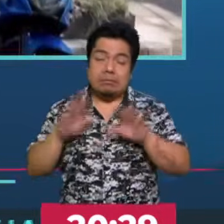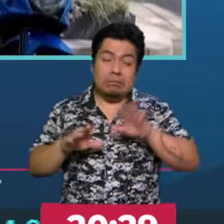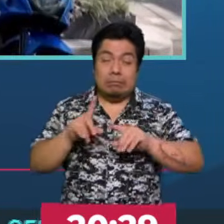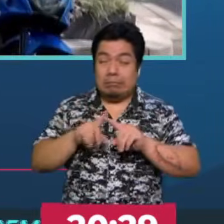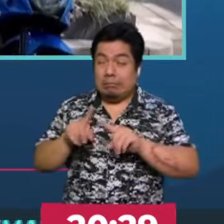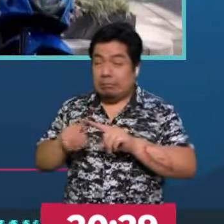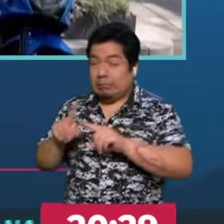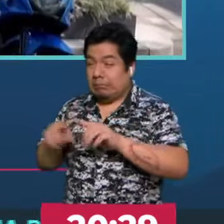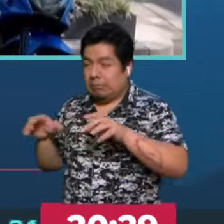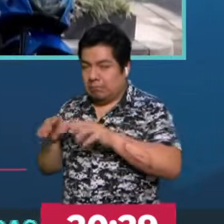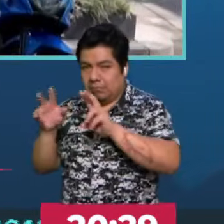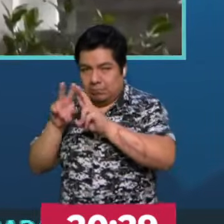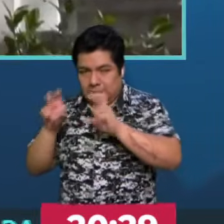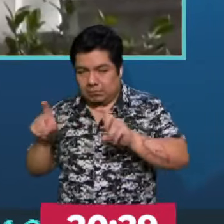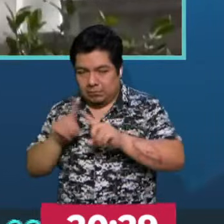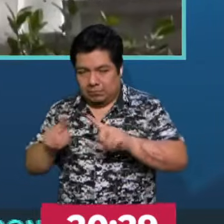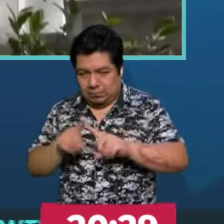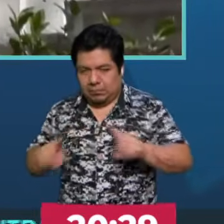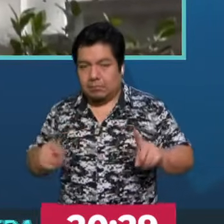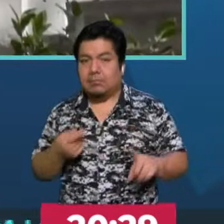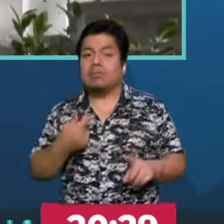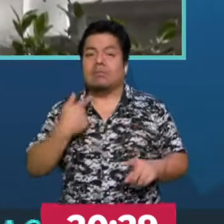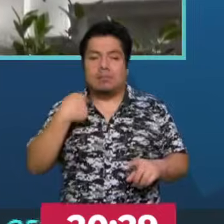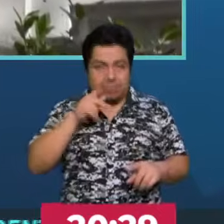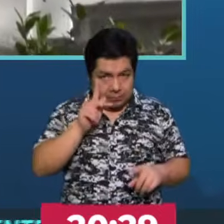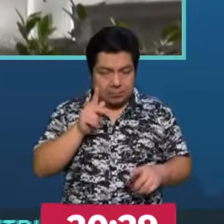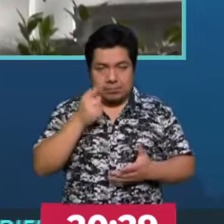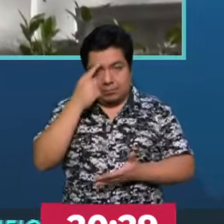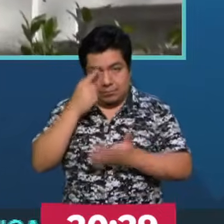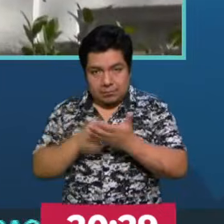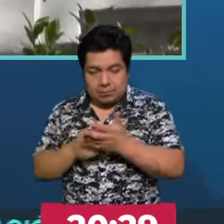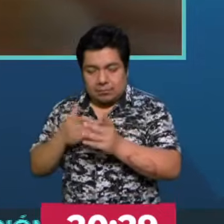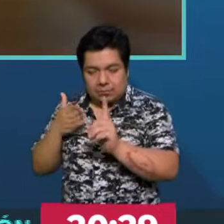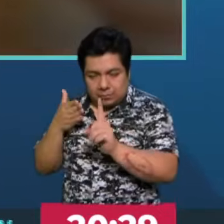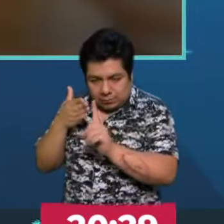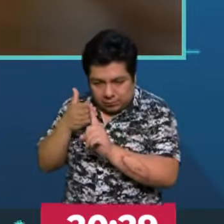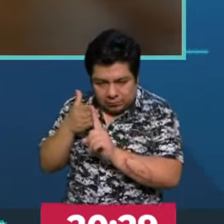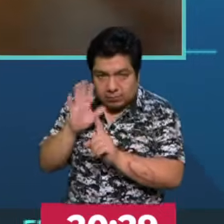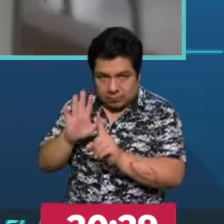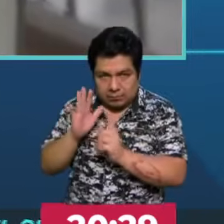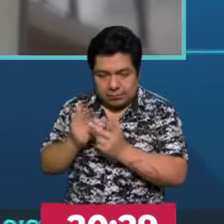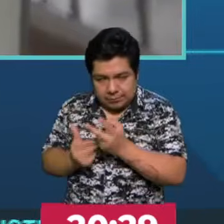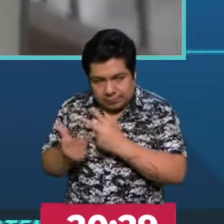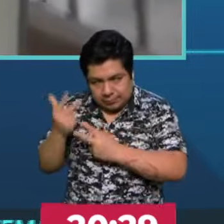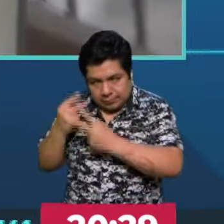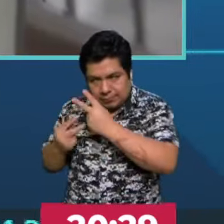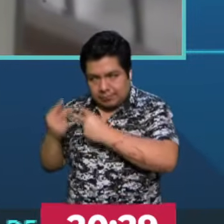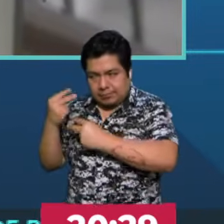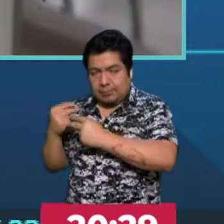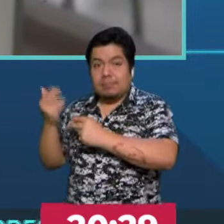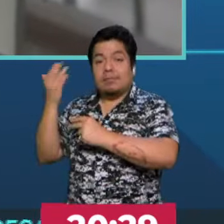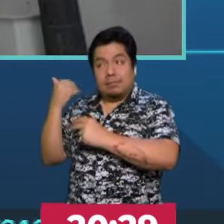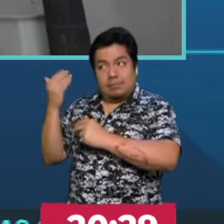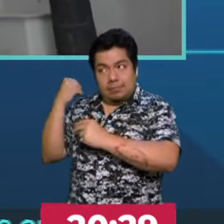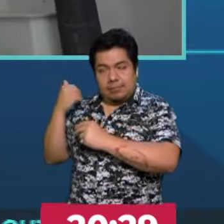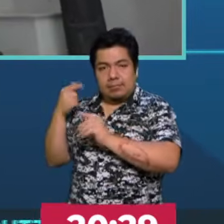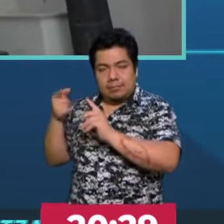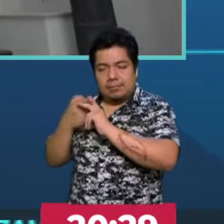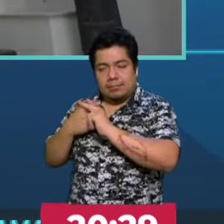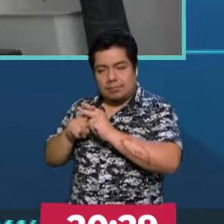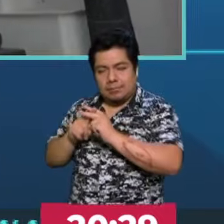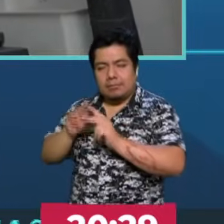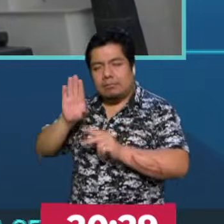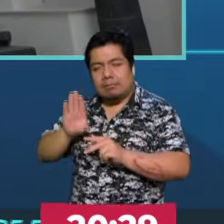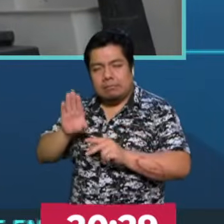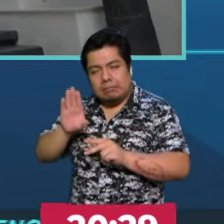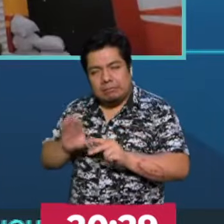diferentes en este tema. Pero sí creo que vale la pena irnos un poquito más atrás por una razón. Porque al principio se ve como que si